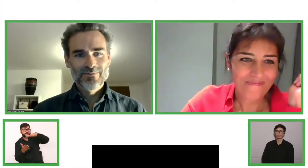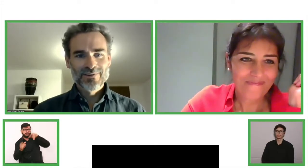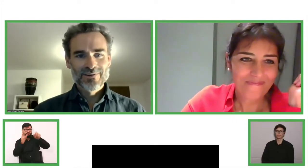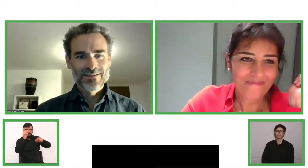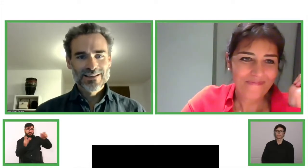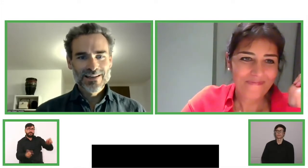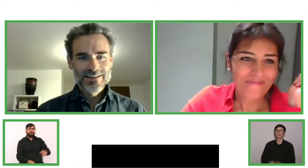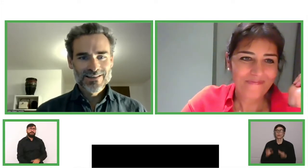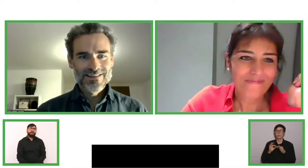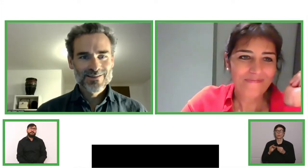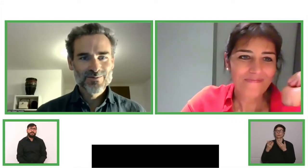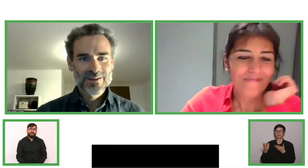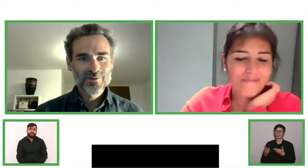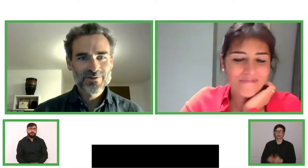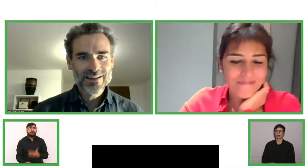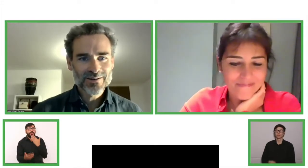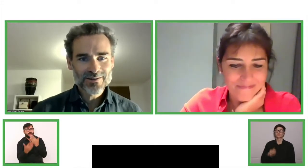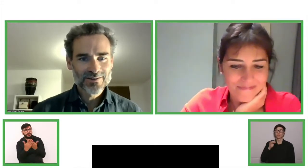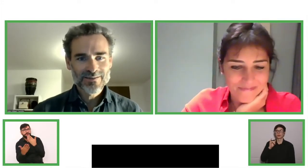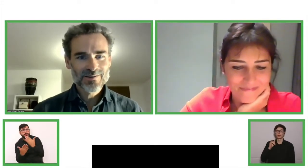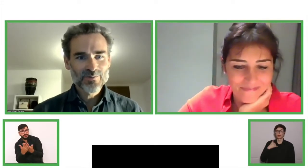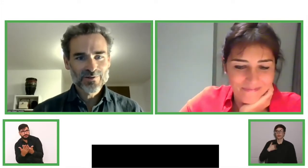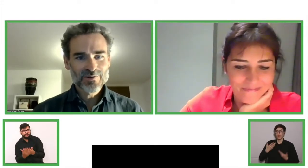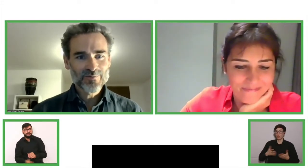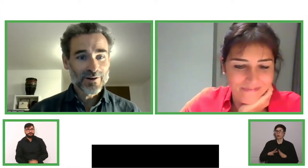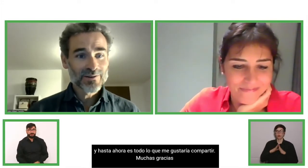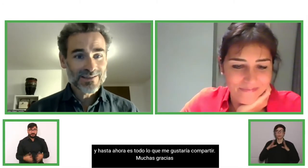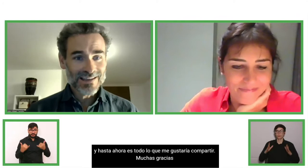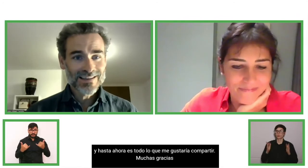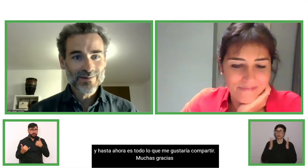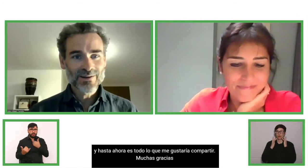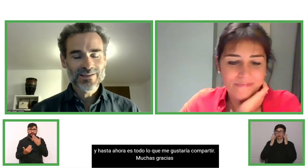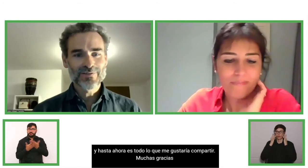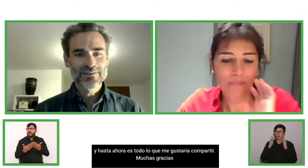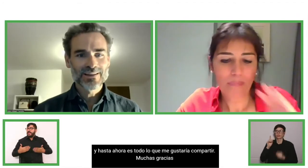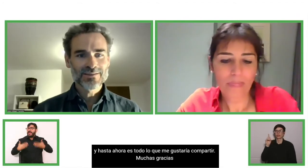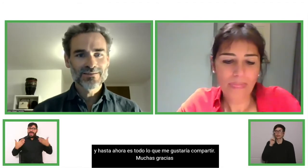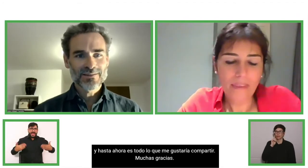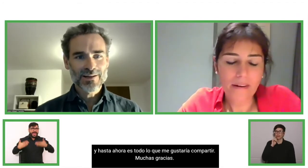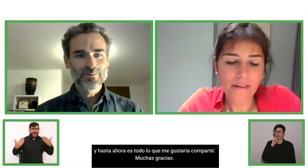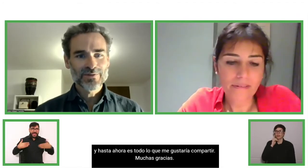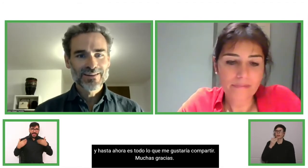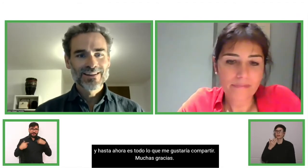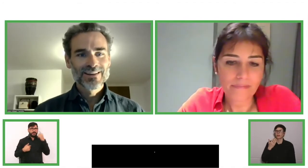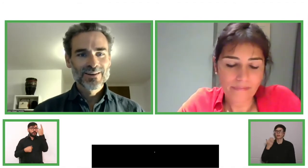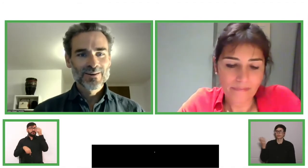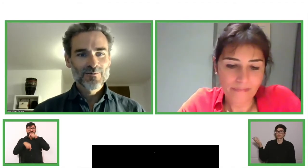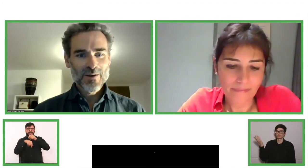Gracias, muchas gracias. Y hoy estamos muy contentos de tener